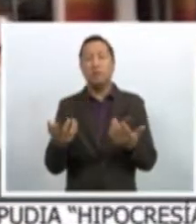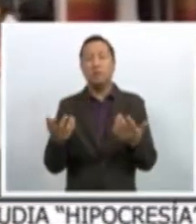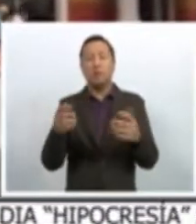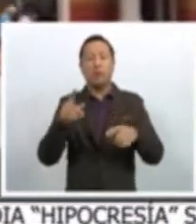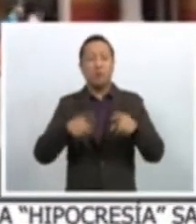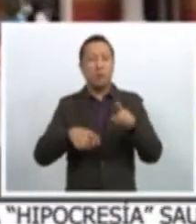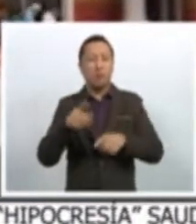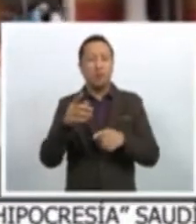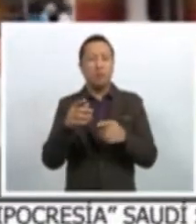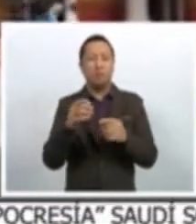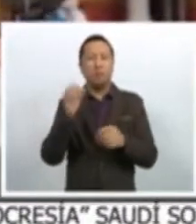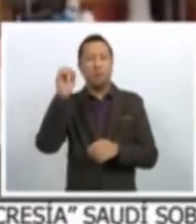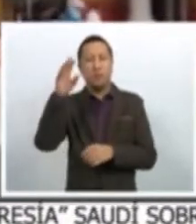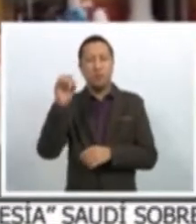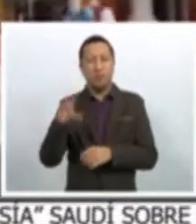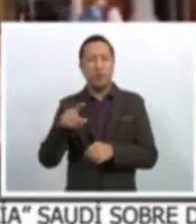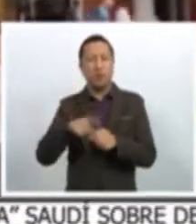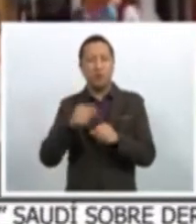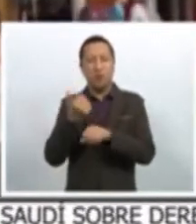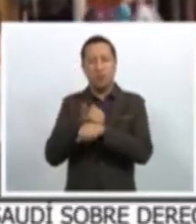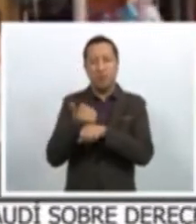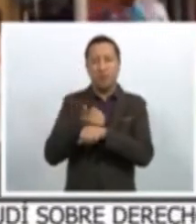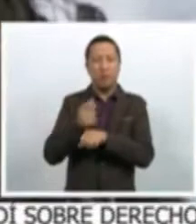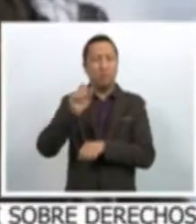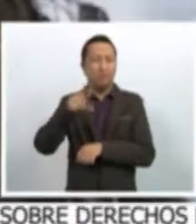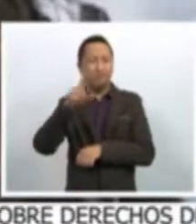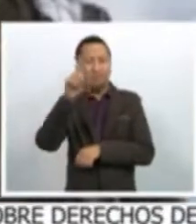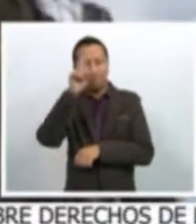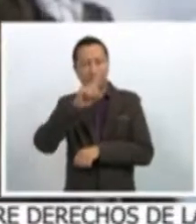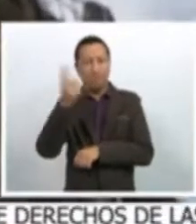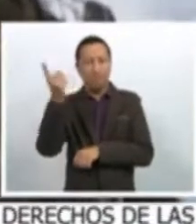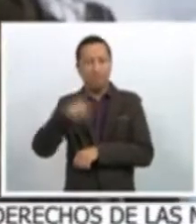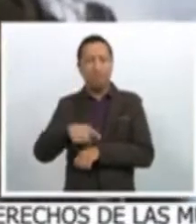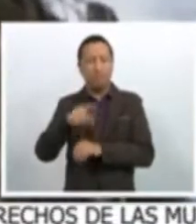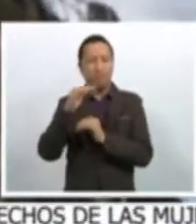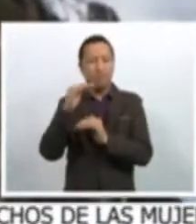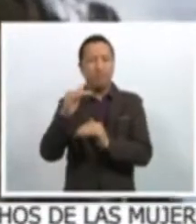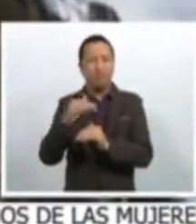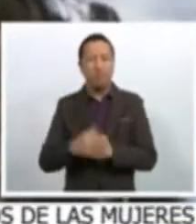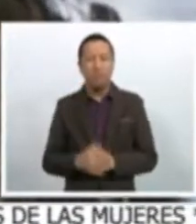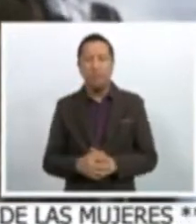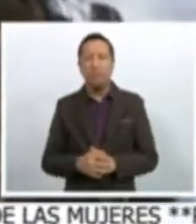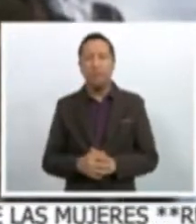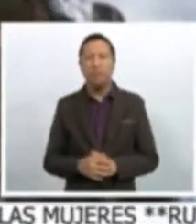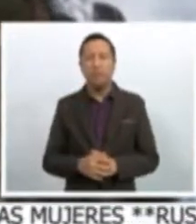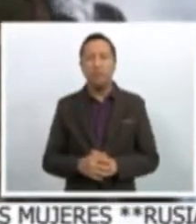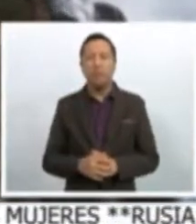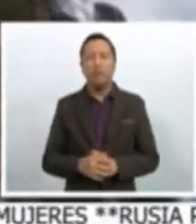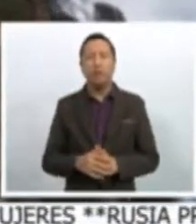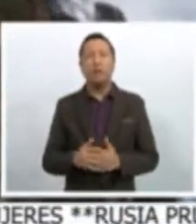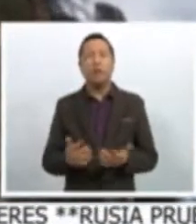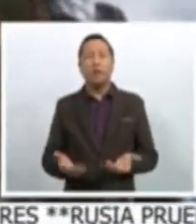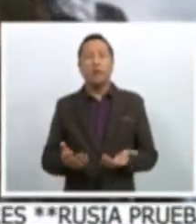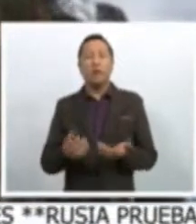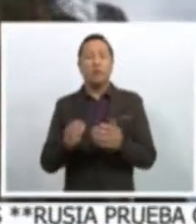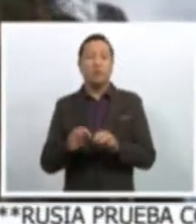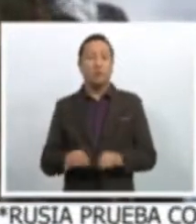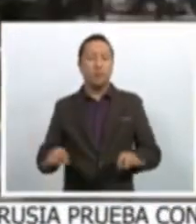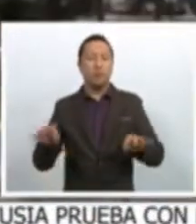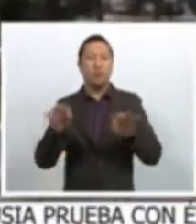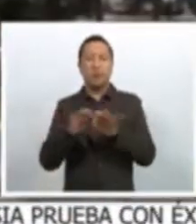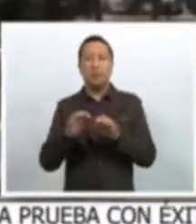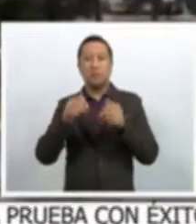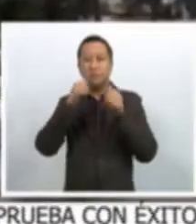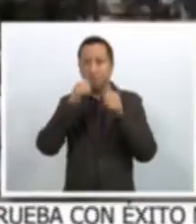pueden recibir más turistas de lo que marcan las recomendaciones sanitarias. El líder hotelero también abundó que están al pendiente de que todos los